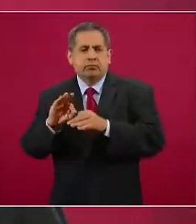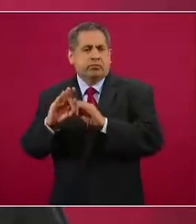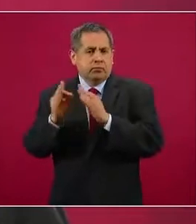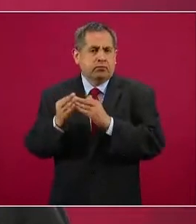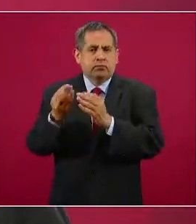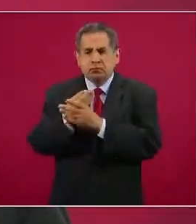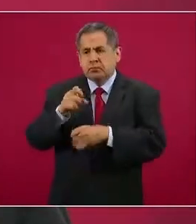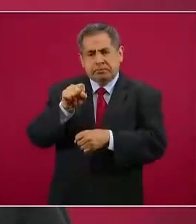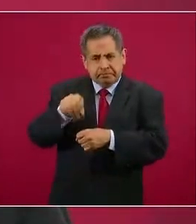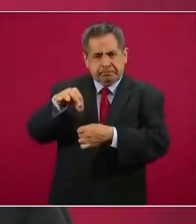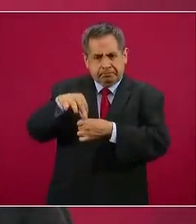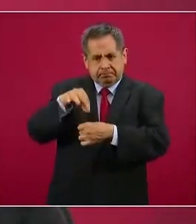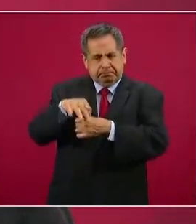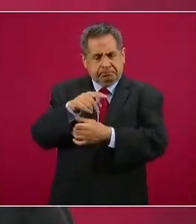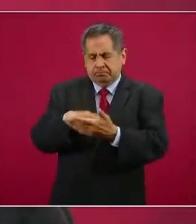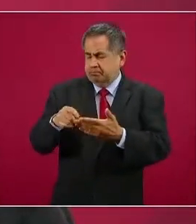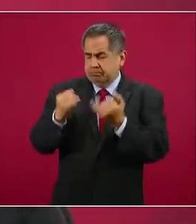solo que